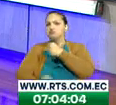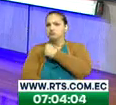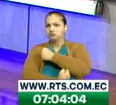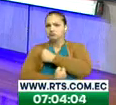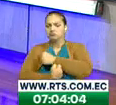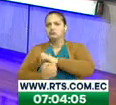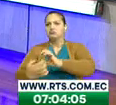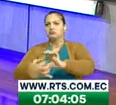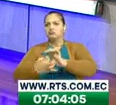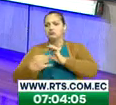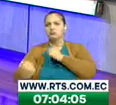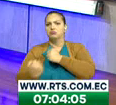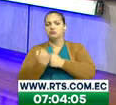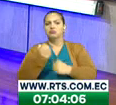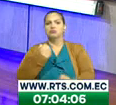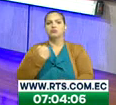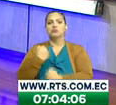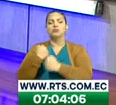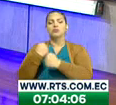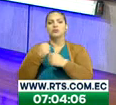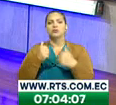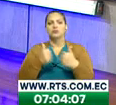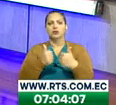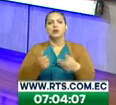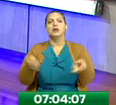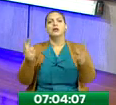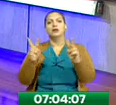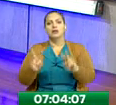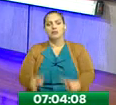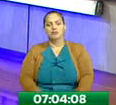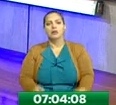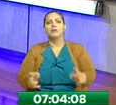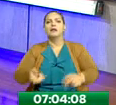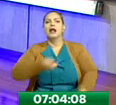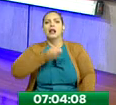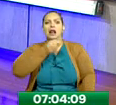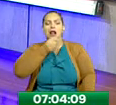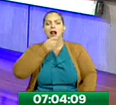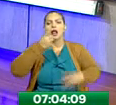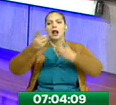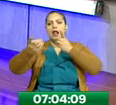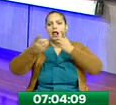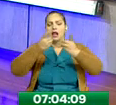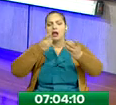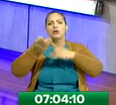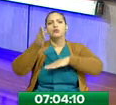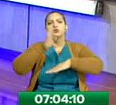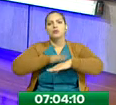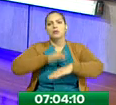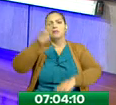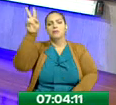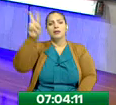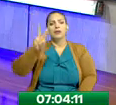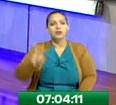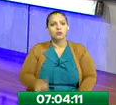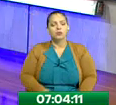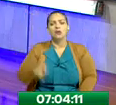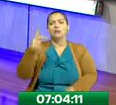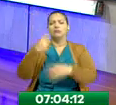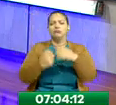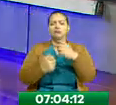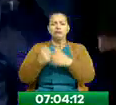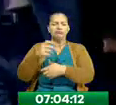primer mandatario participó en el diálogo diplomático sobre la crisis migratoria de Venezuela.